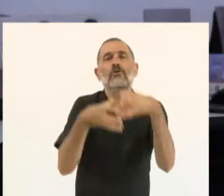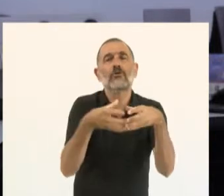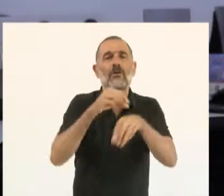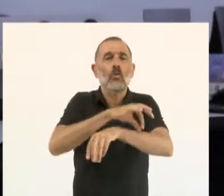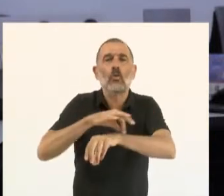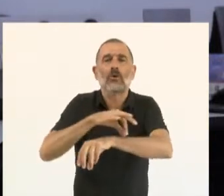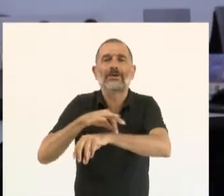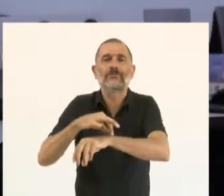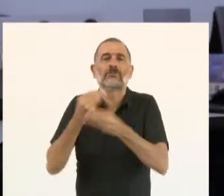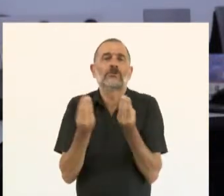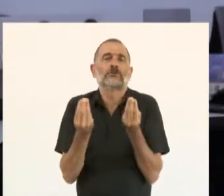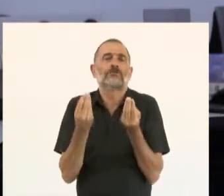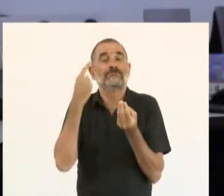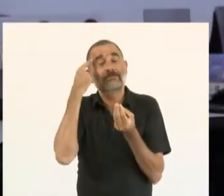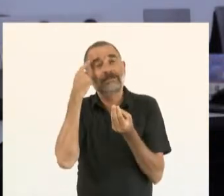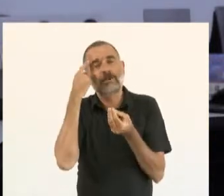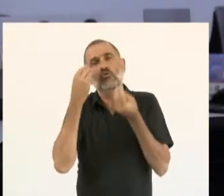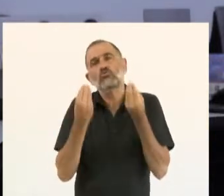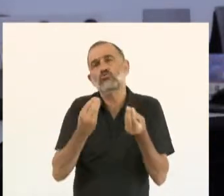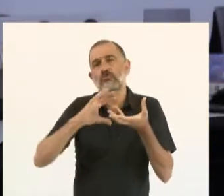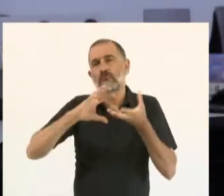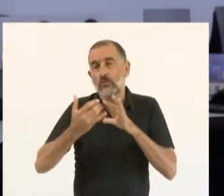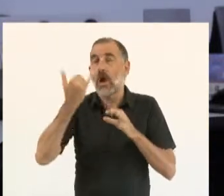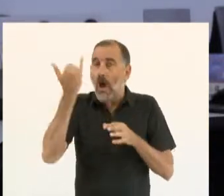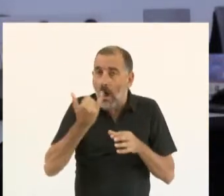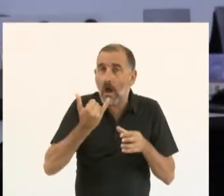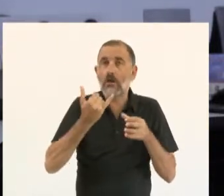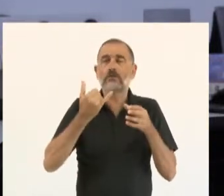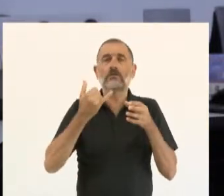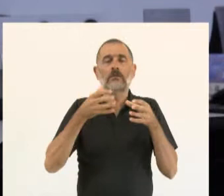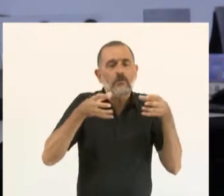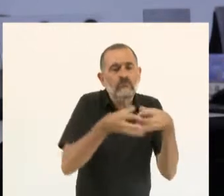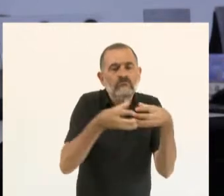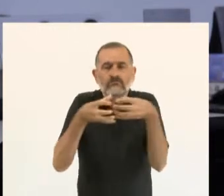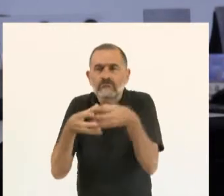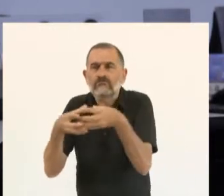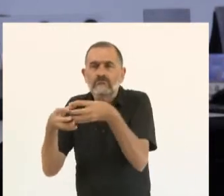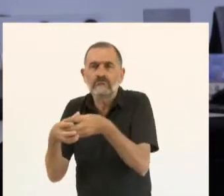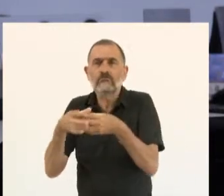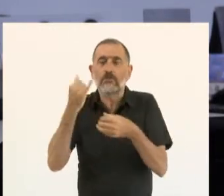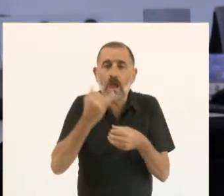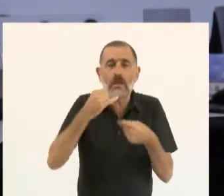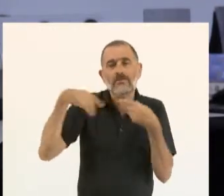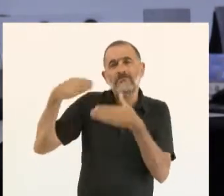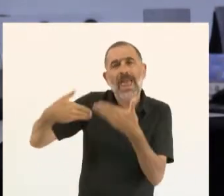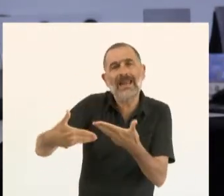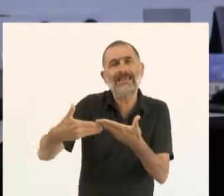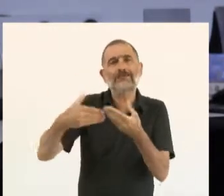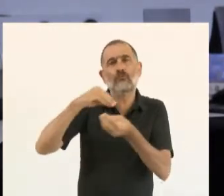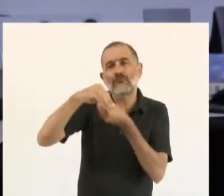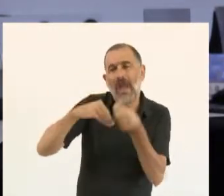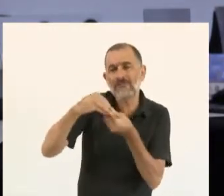una comunidad donde se puede demostrar que las personas de esa comunidad tienen un parentesco con esos restos,